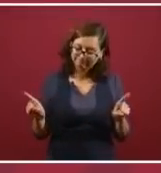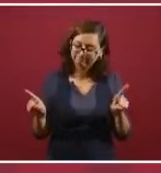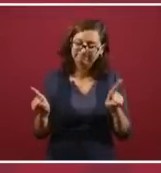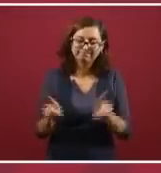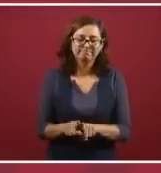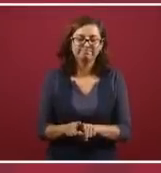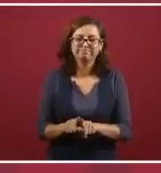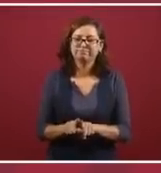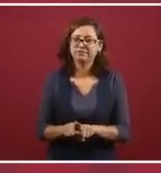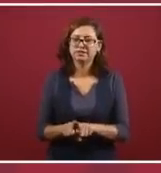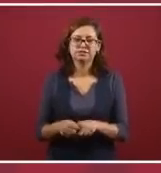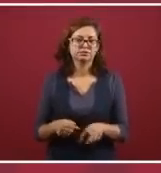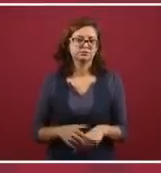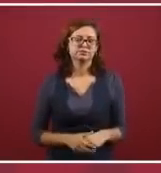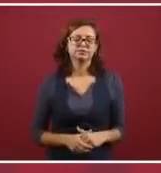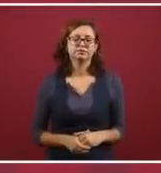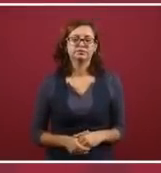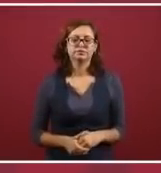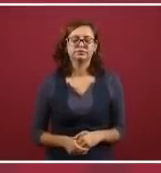Hay